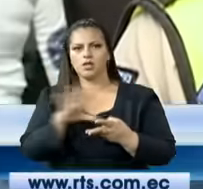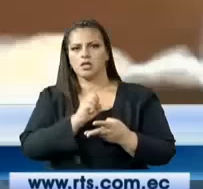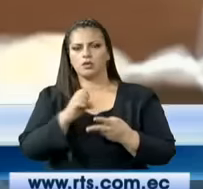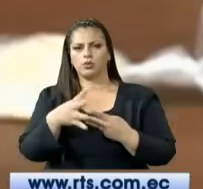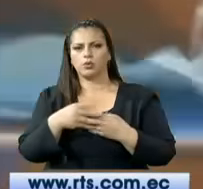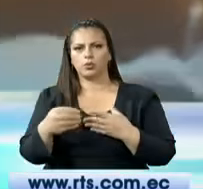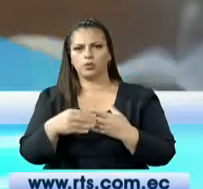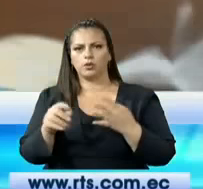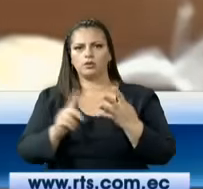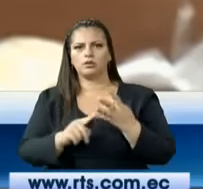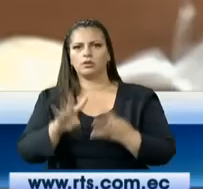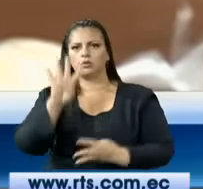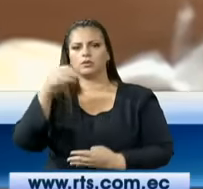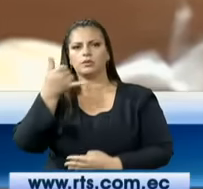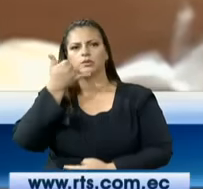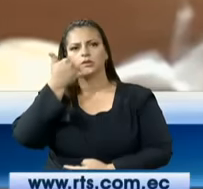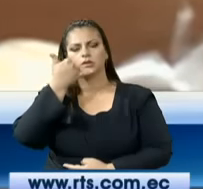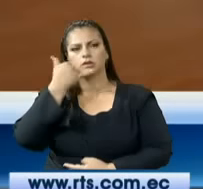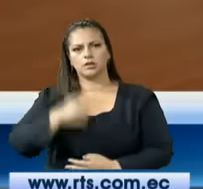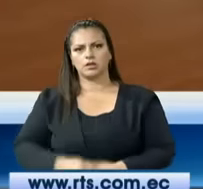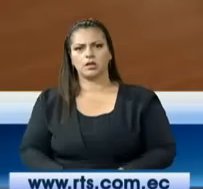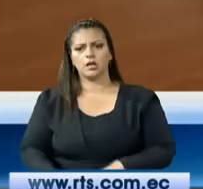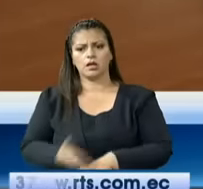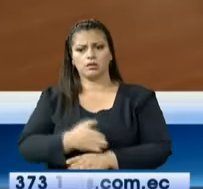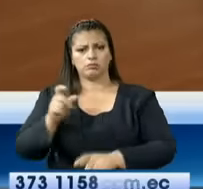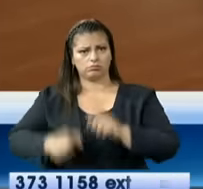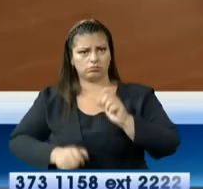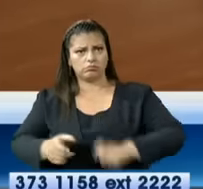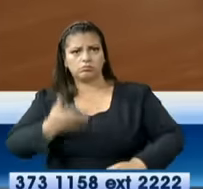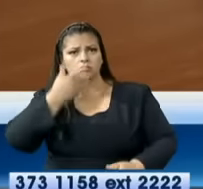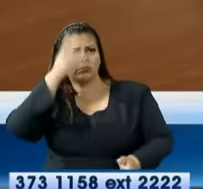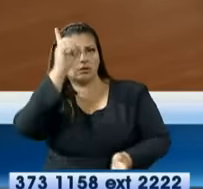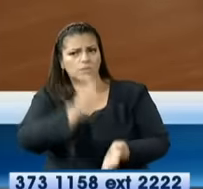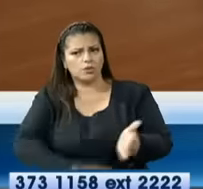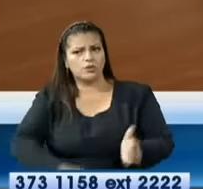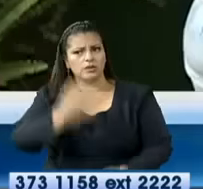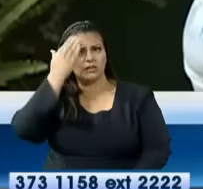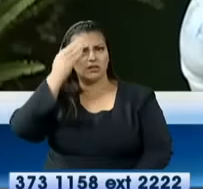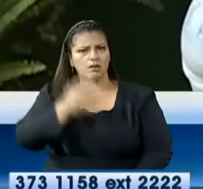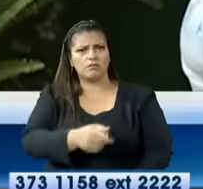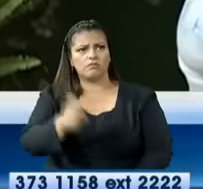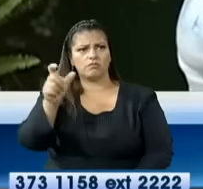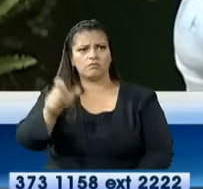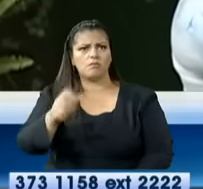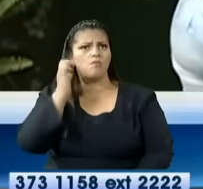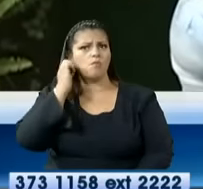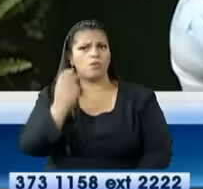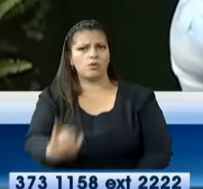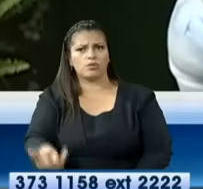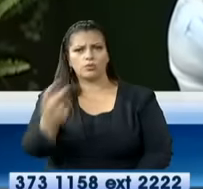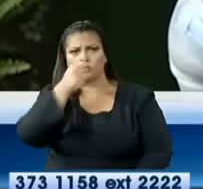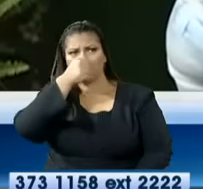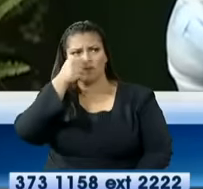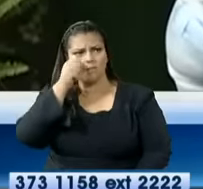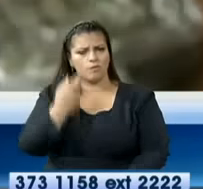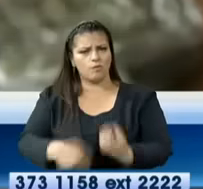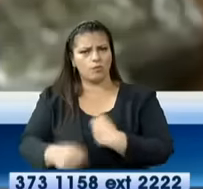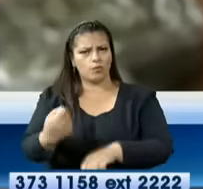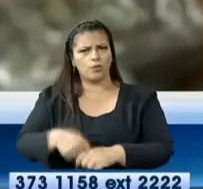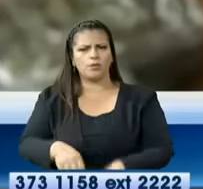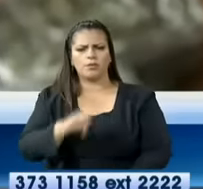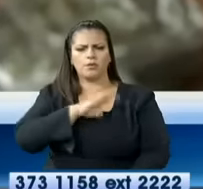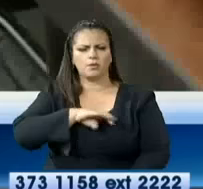celulares. Denuncias de la comunidad puso en alerta a los uniformados, que por varios días siguieron los movimientos de sospechosos que